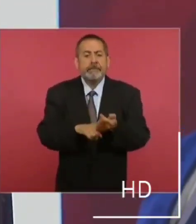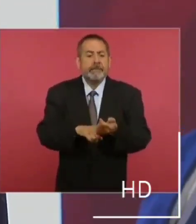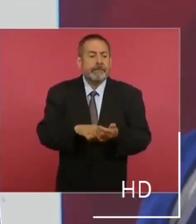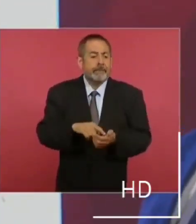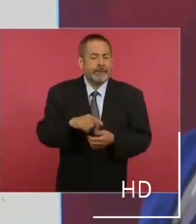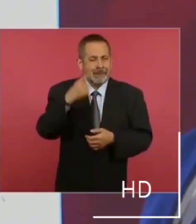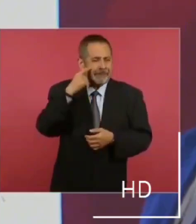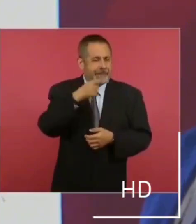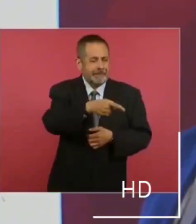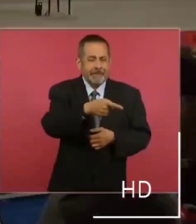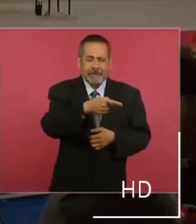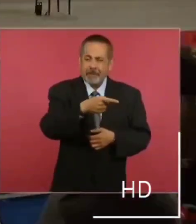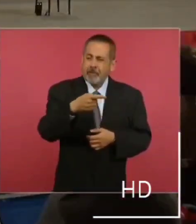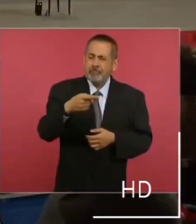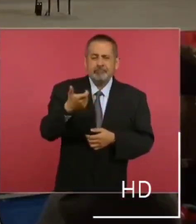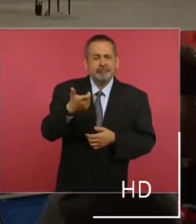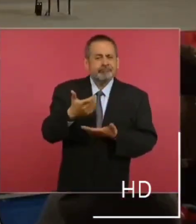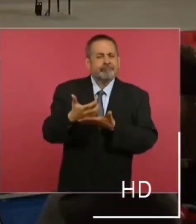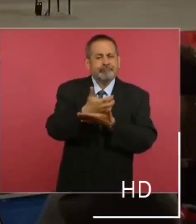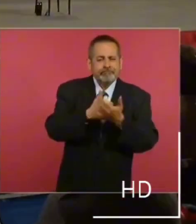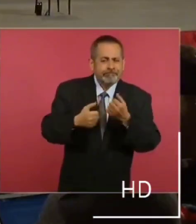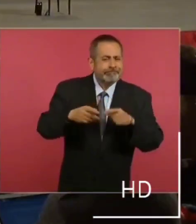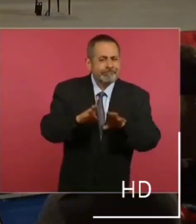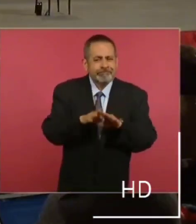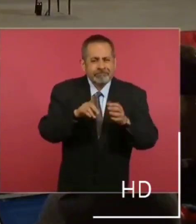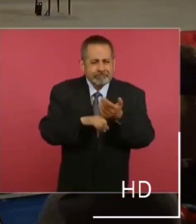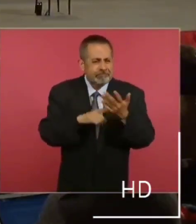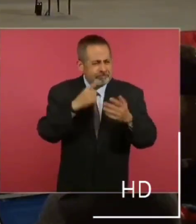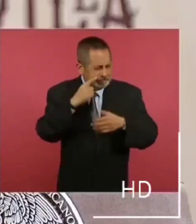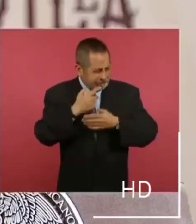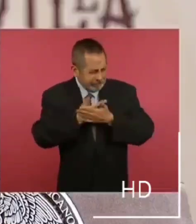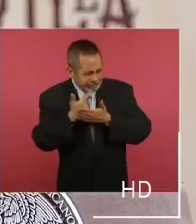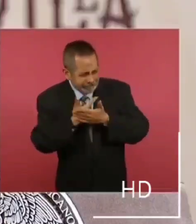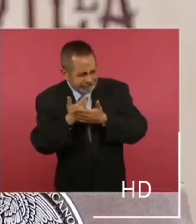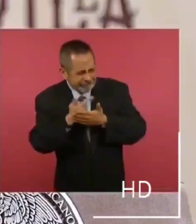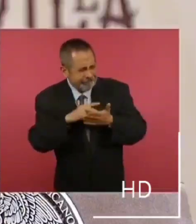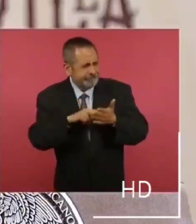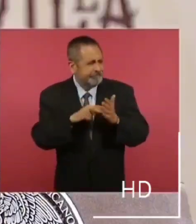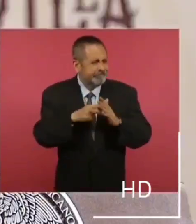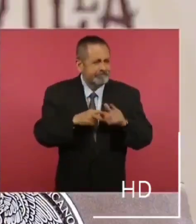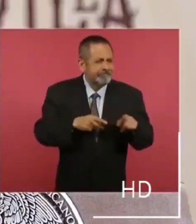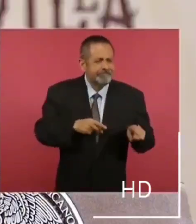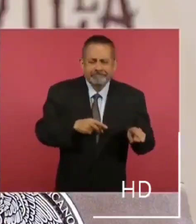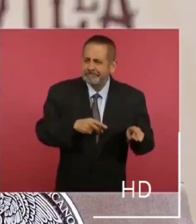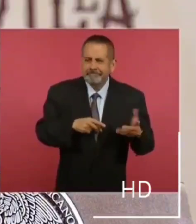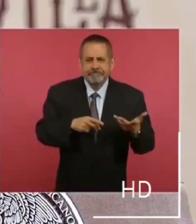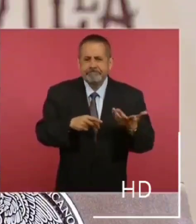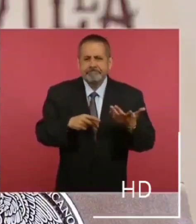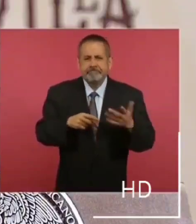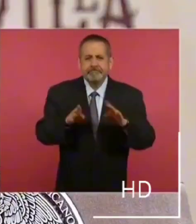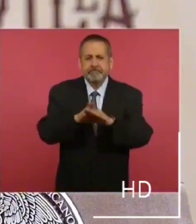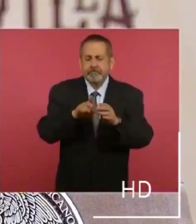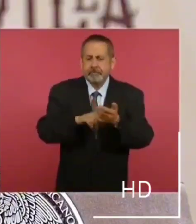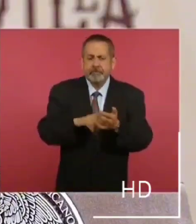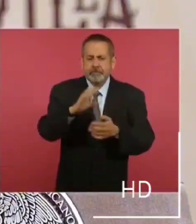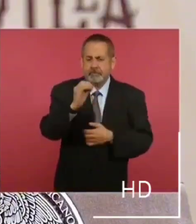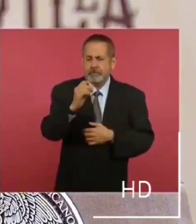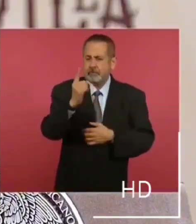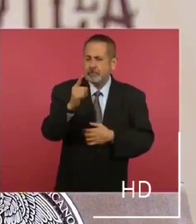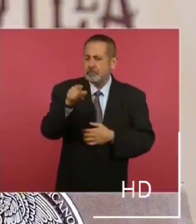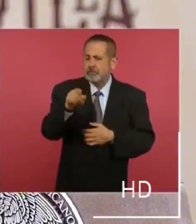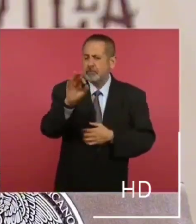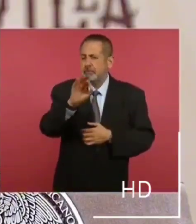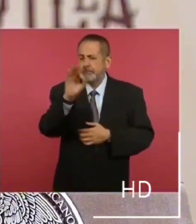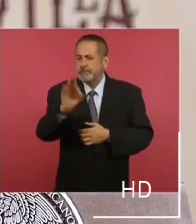honorarios fiduciarios, estudios actuariales, y esto corresponde a menos del